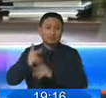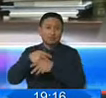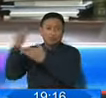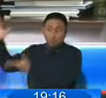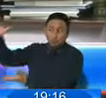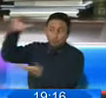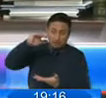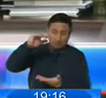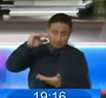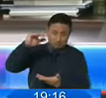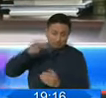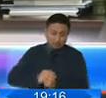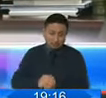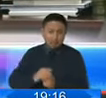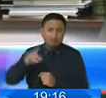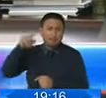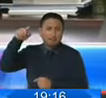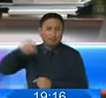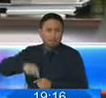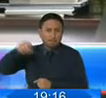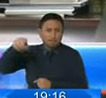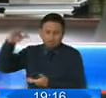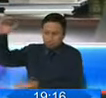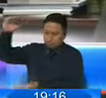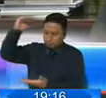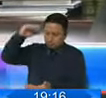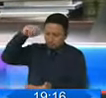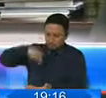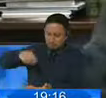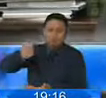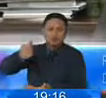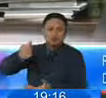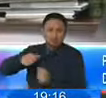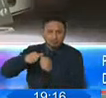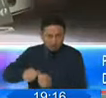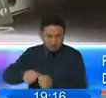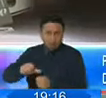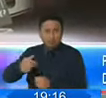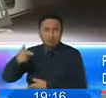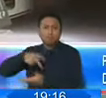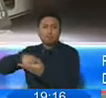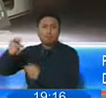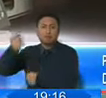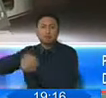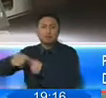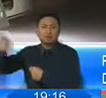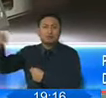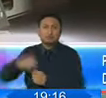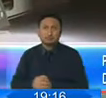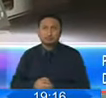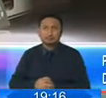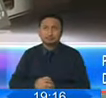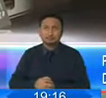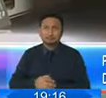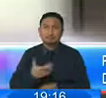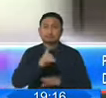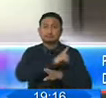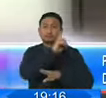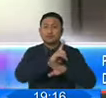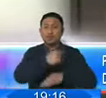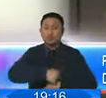Sí, pero ¿cuánto de eso efectivamente se queda en el país y cuánto sale? Según Cristian Cisneros, director ejecutivo de la Cámara